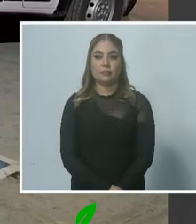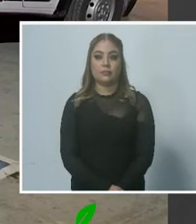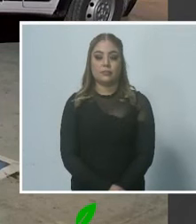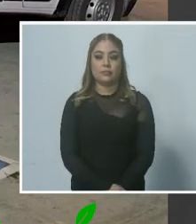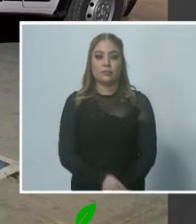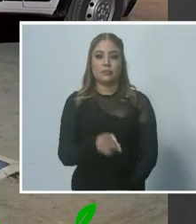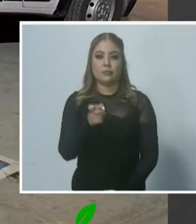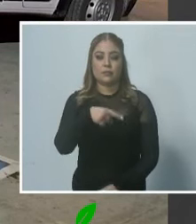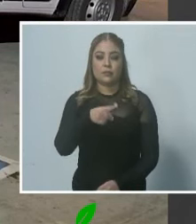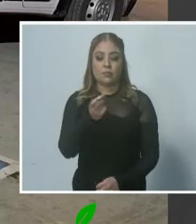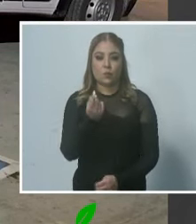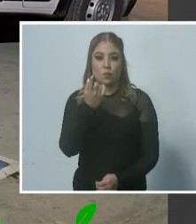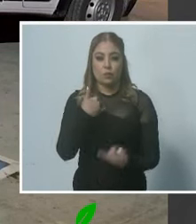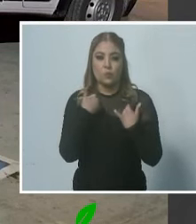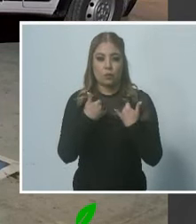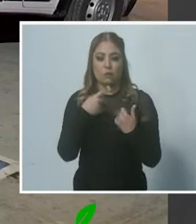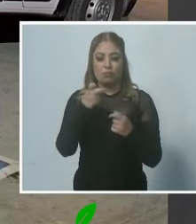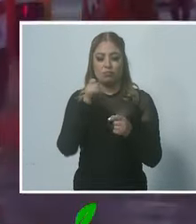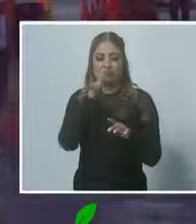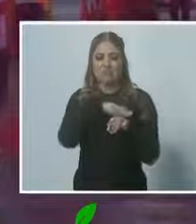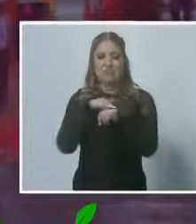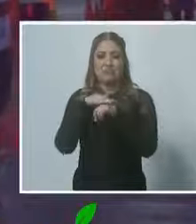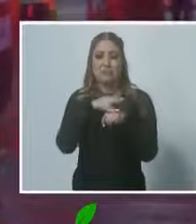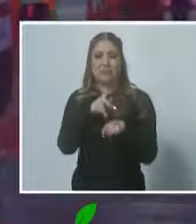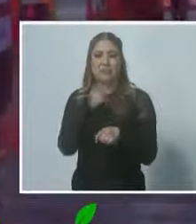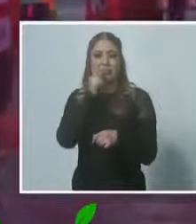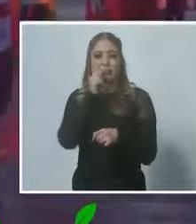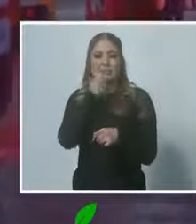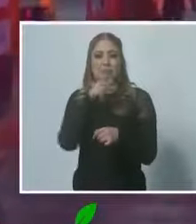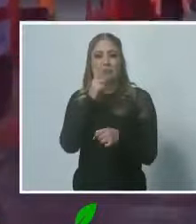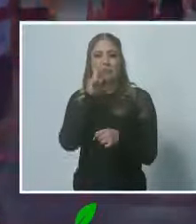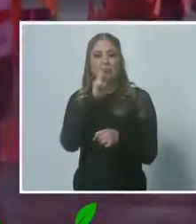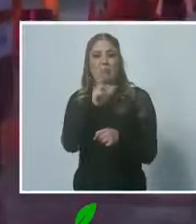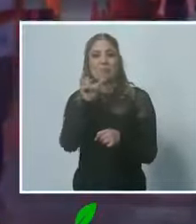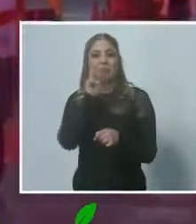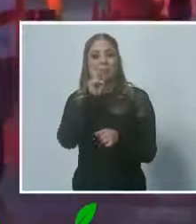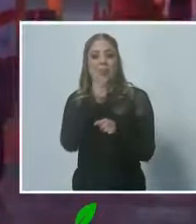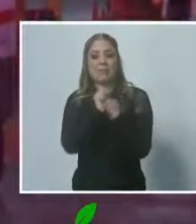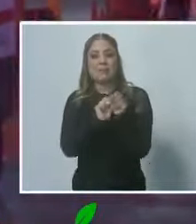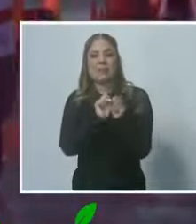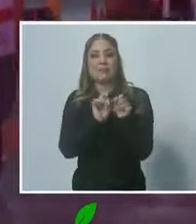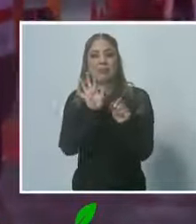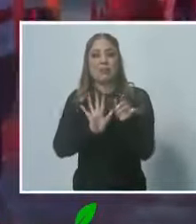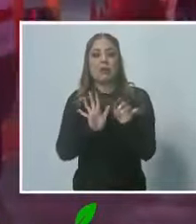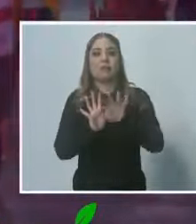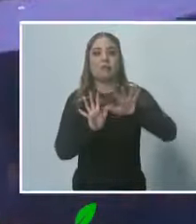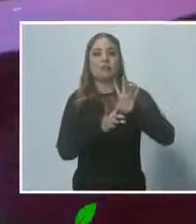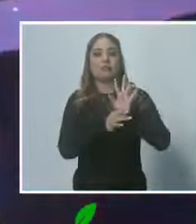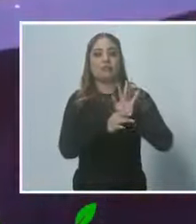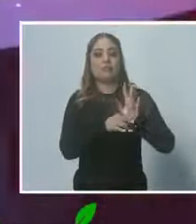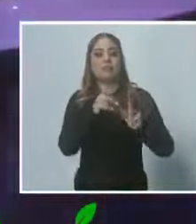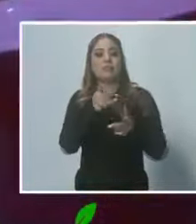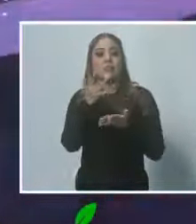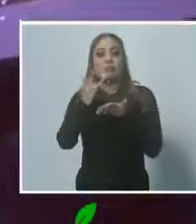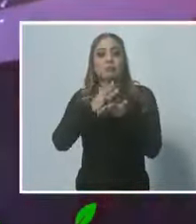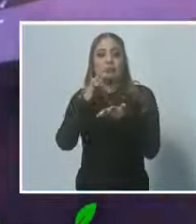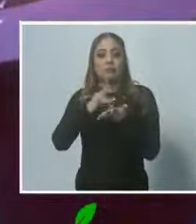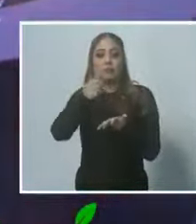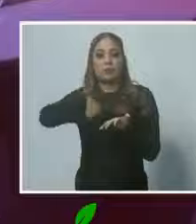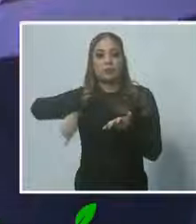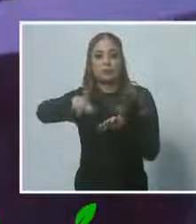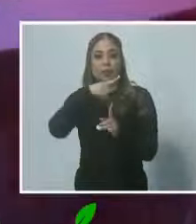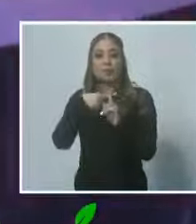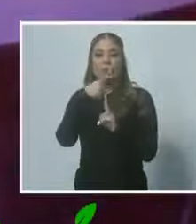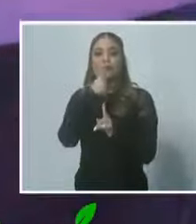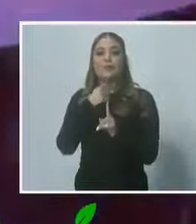un sujeto llamó la atención de los oficiales. Los uniformados, al ver que sangraba de la mano izquierda, pidieron apoyo de socorristas de Cruz Roja.